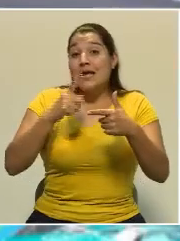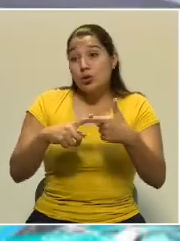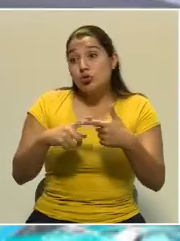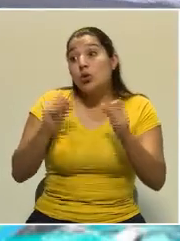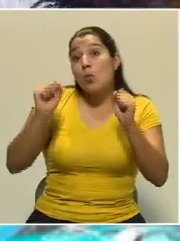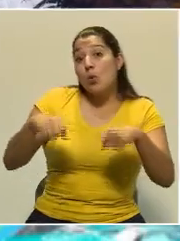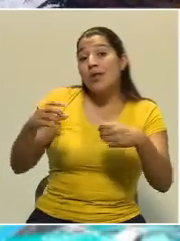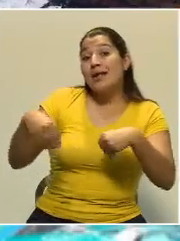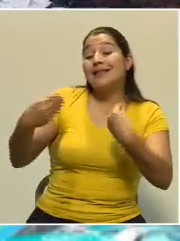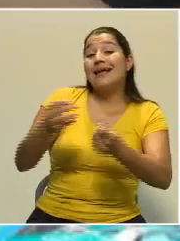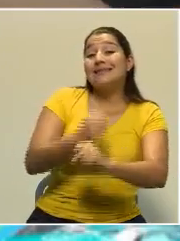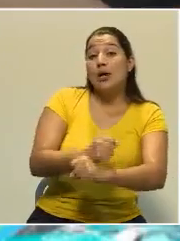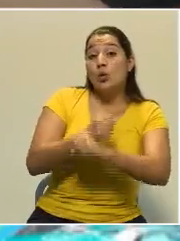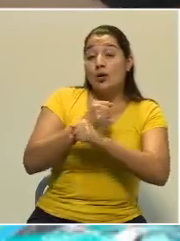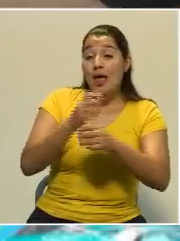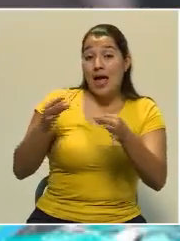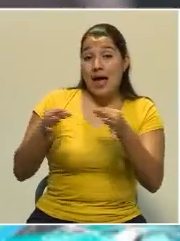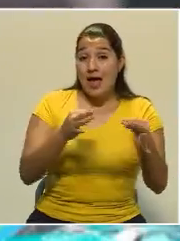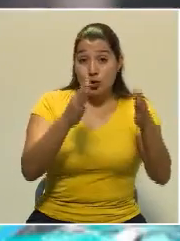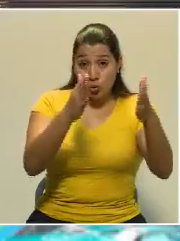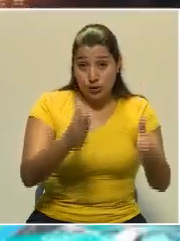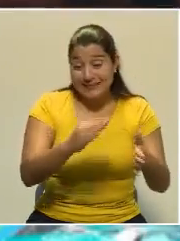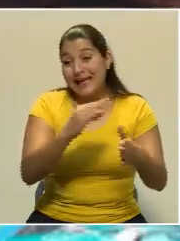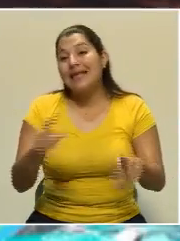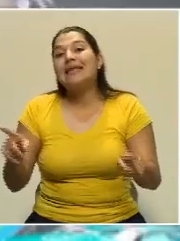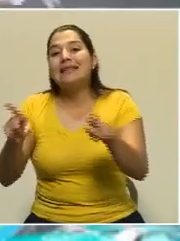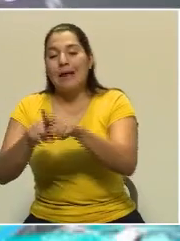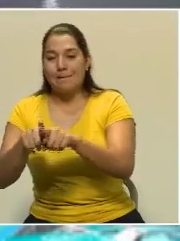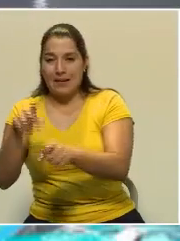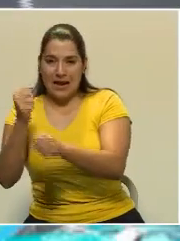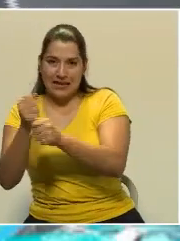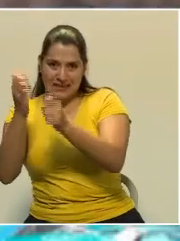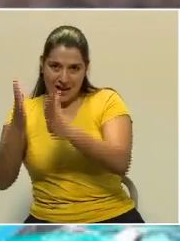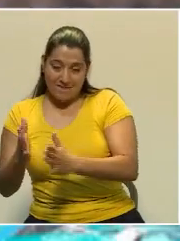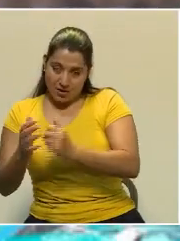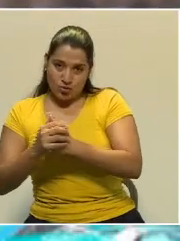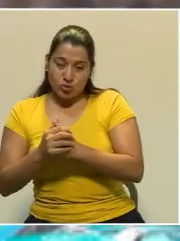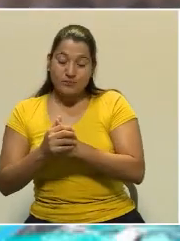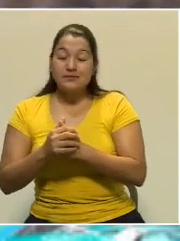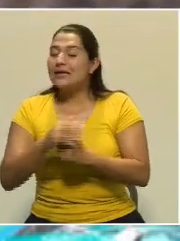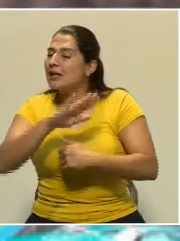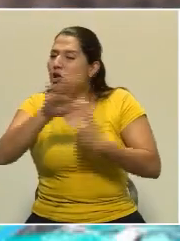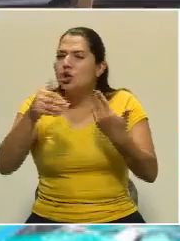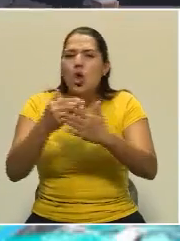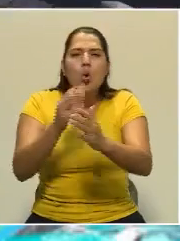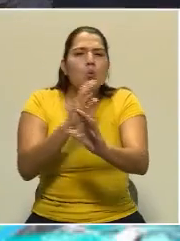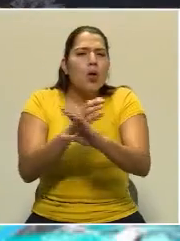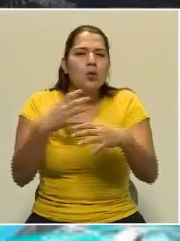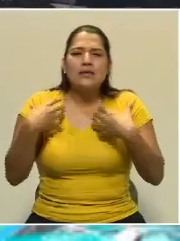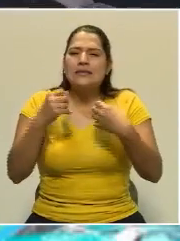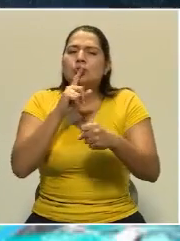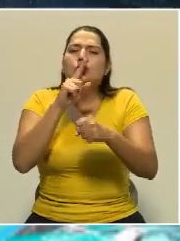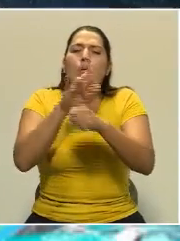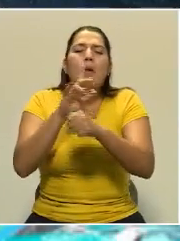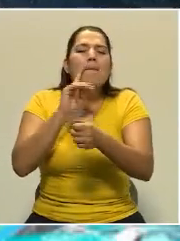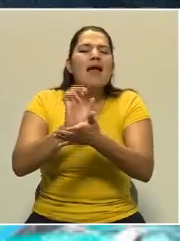al colaborador que el protocolo se está cumpliendo para minimizar al máximo cualquier riesgo de